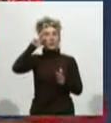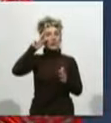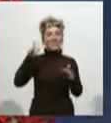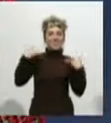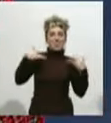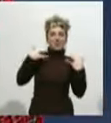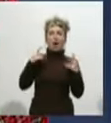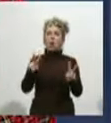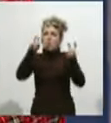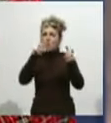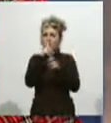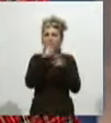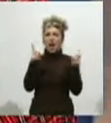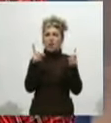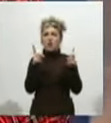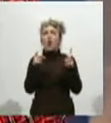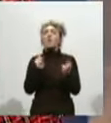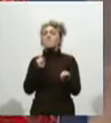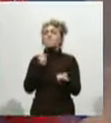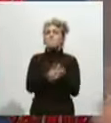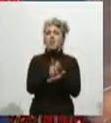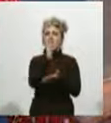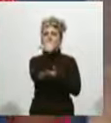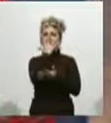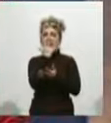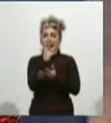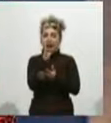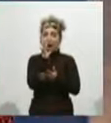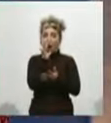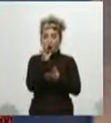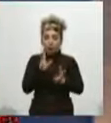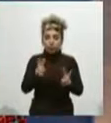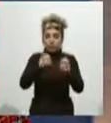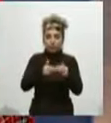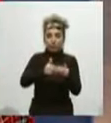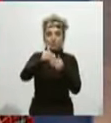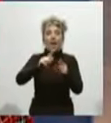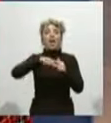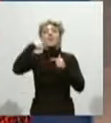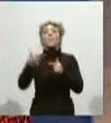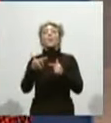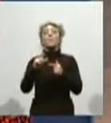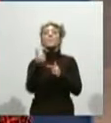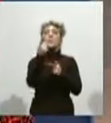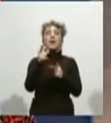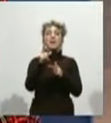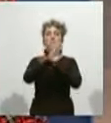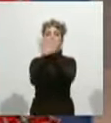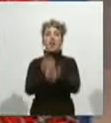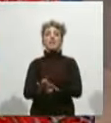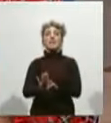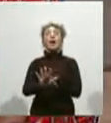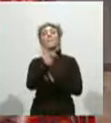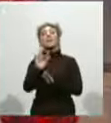es una apuesta que solo se hace en este carnaval. Y luego también vamos a tener oportunidad de elegir al primer finalista y segundo